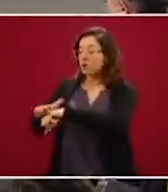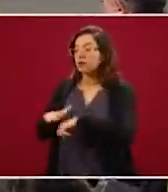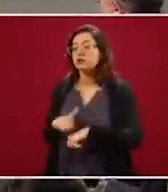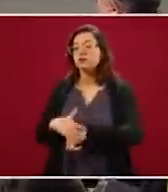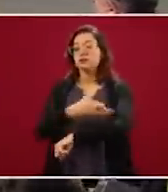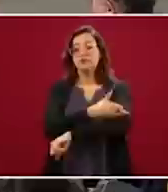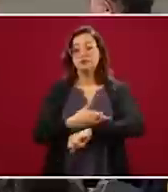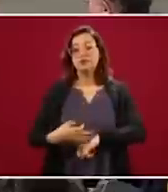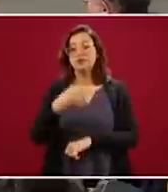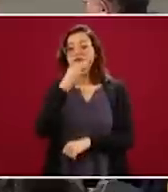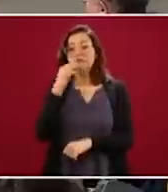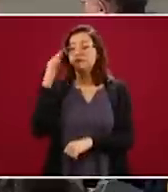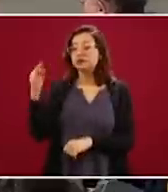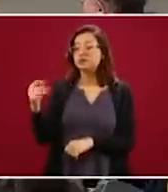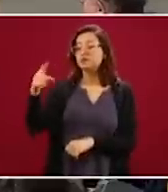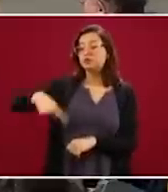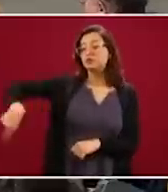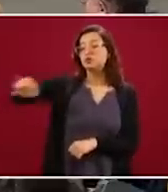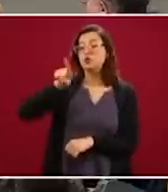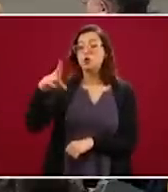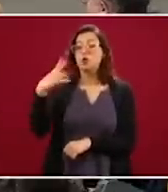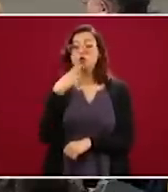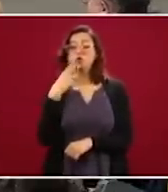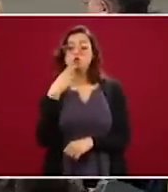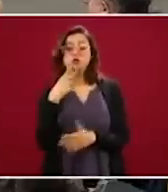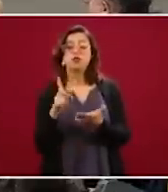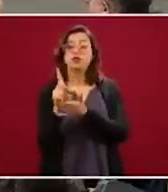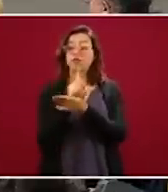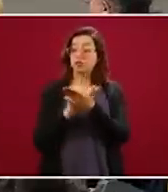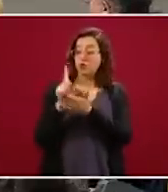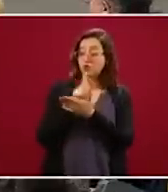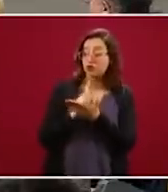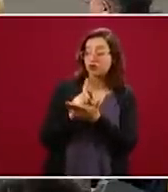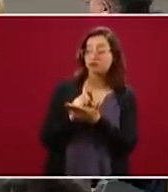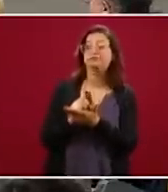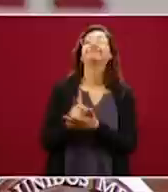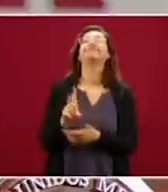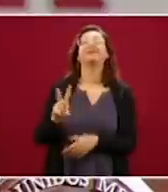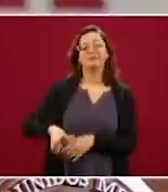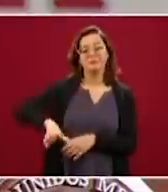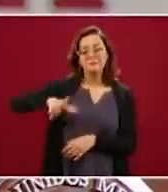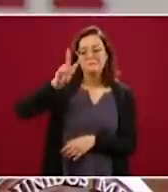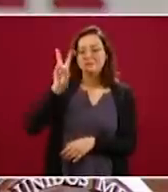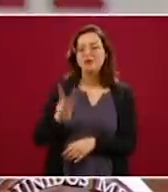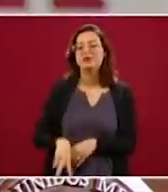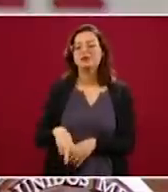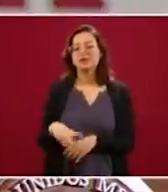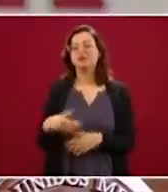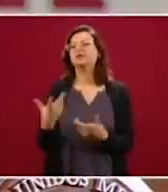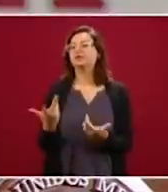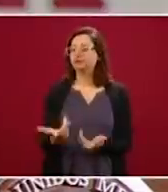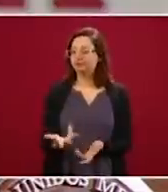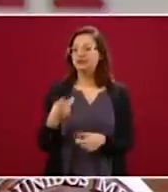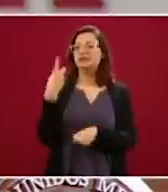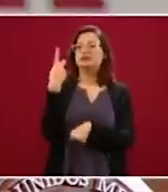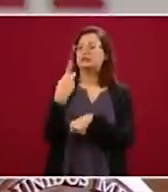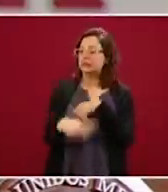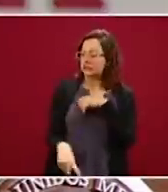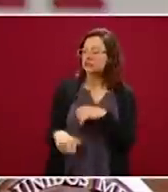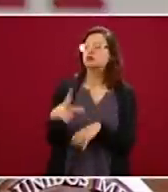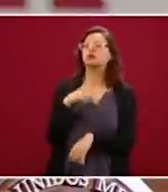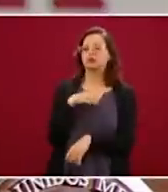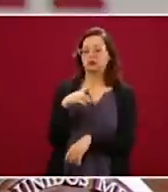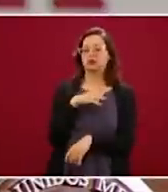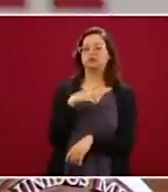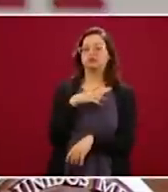familias de que el consumo de estas sustancias sí afecta el desempeño de las personas, sí tiene